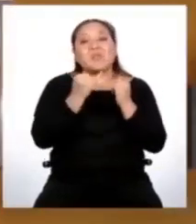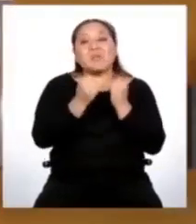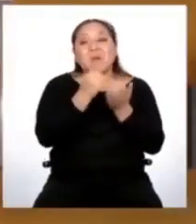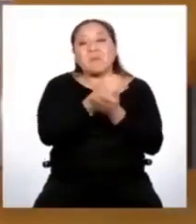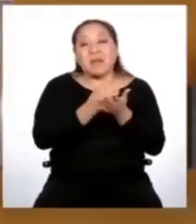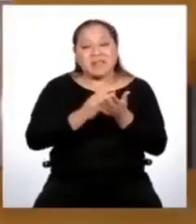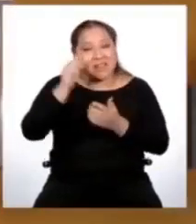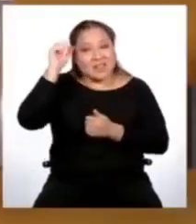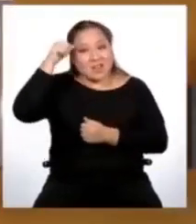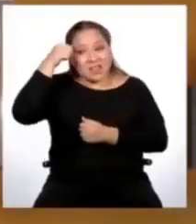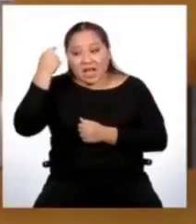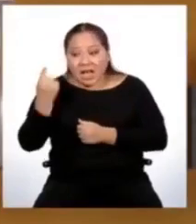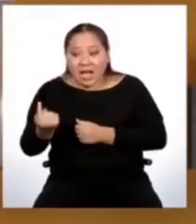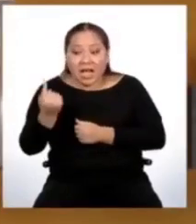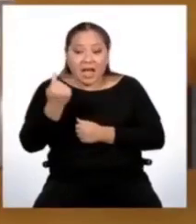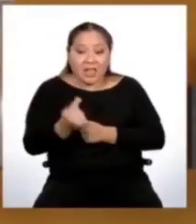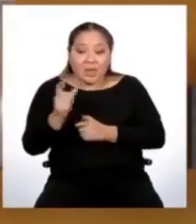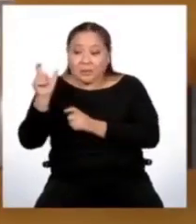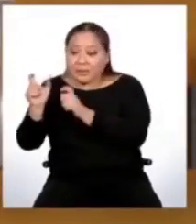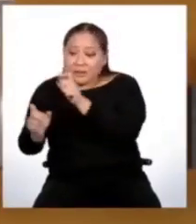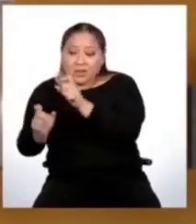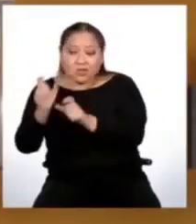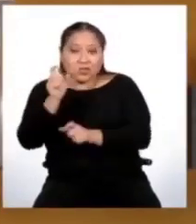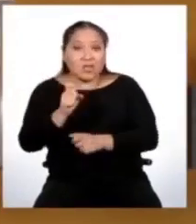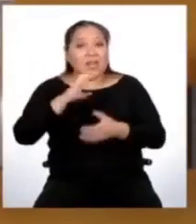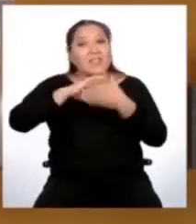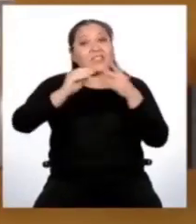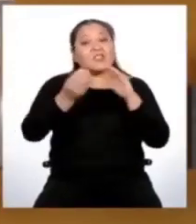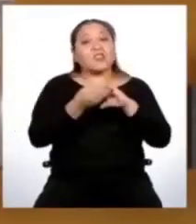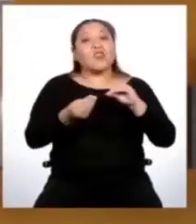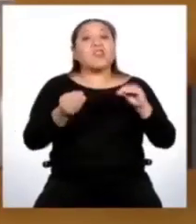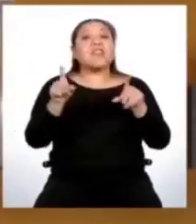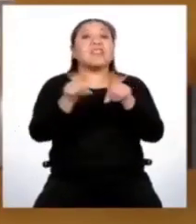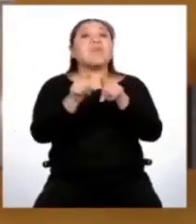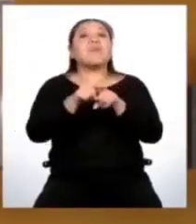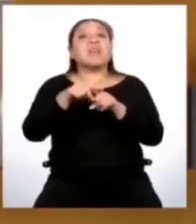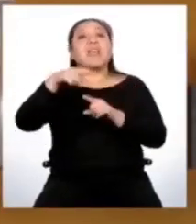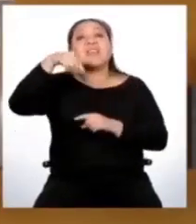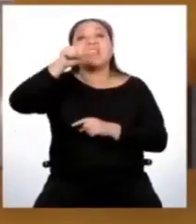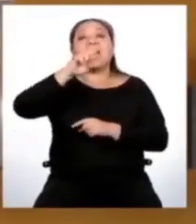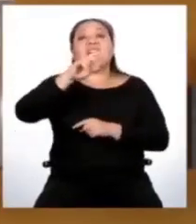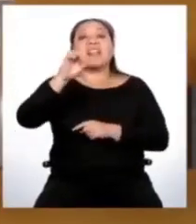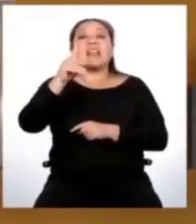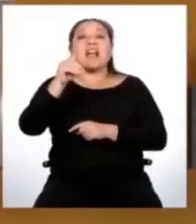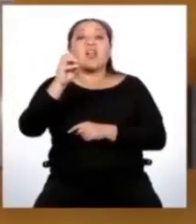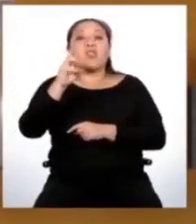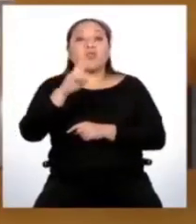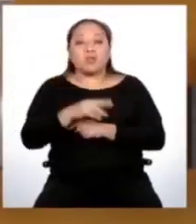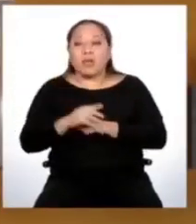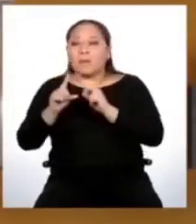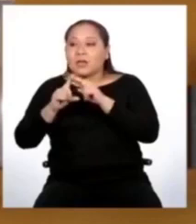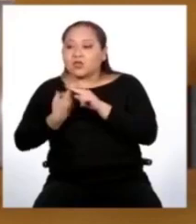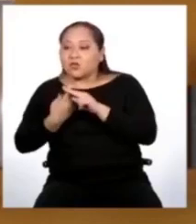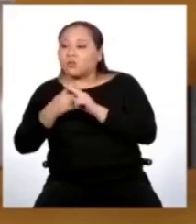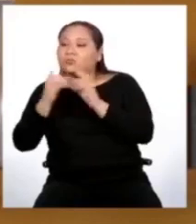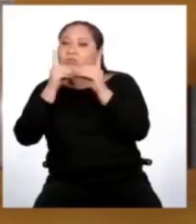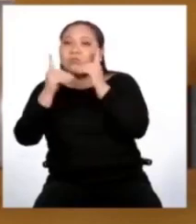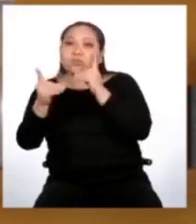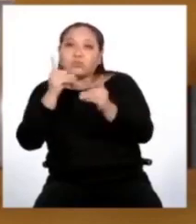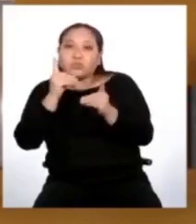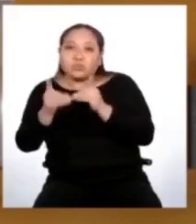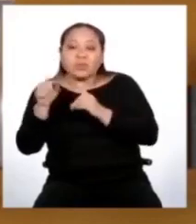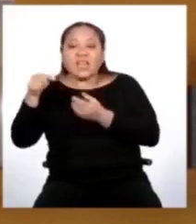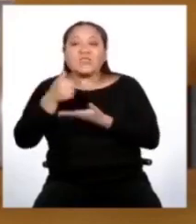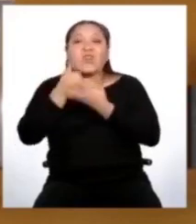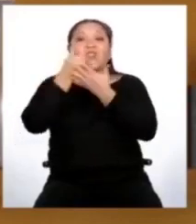recordar. Cada personaje en nuestra historia, incluyendo al narrador, se manifestó a partir de diálogos que nos ayudarán a contar